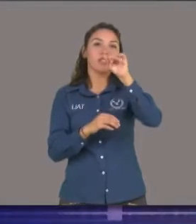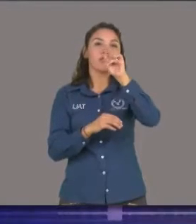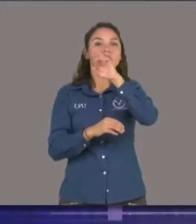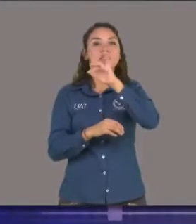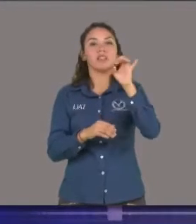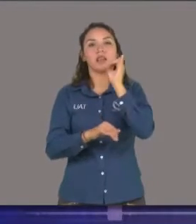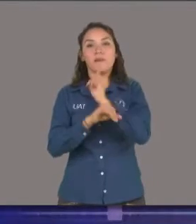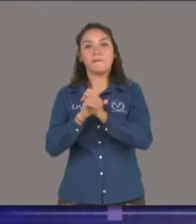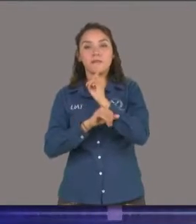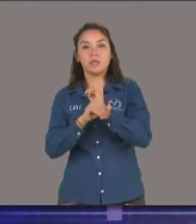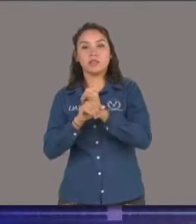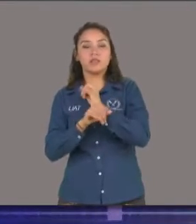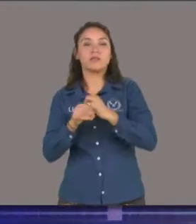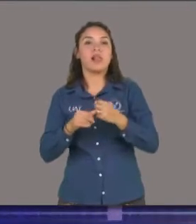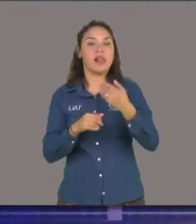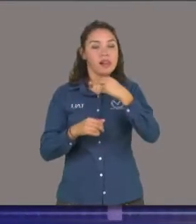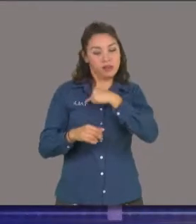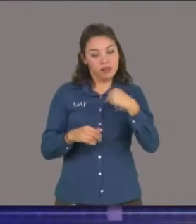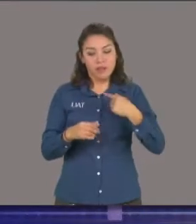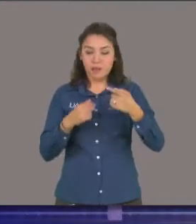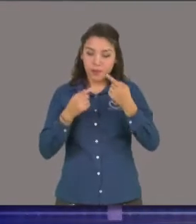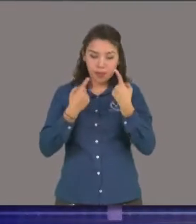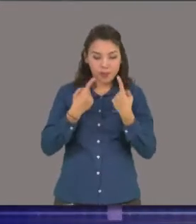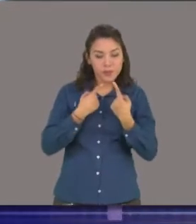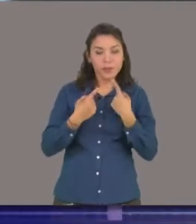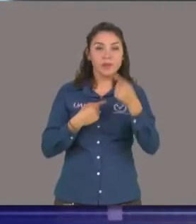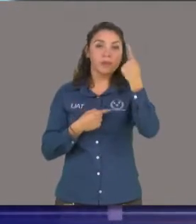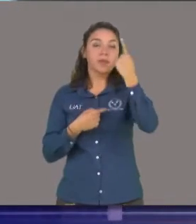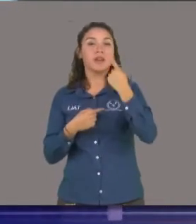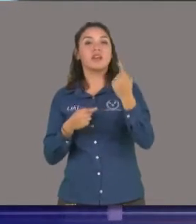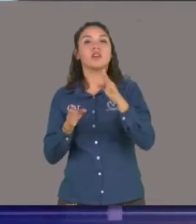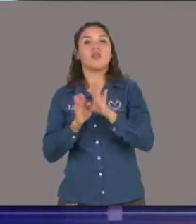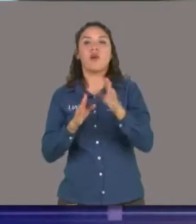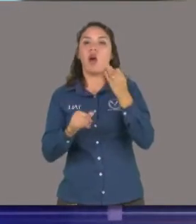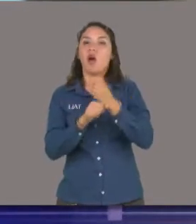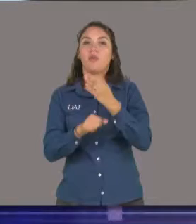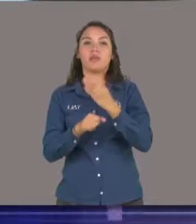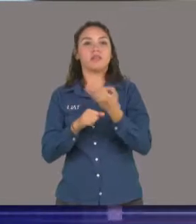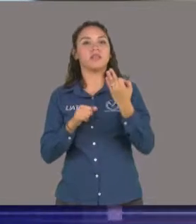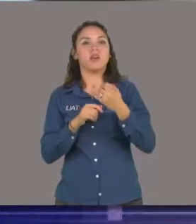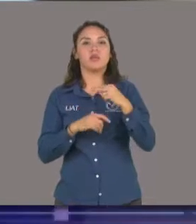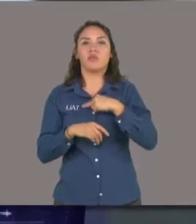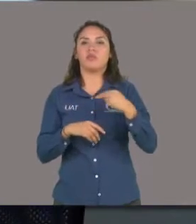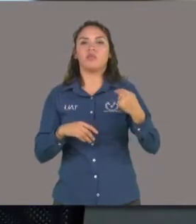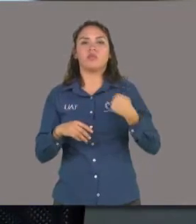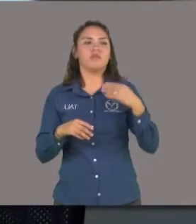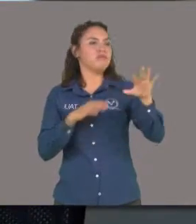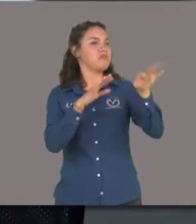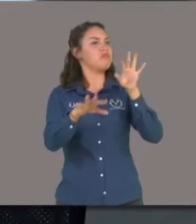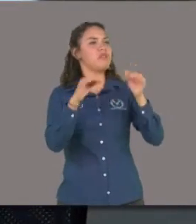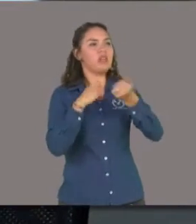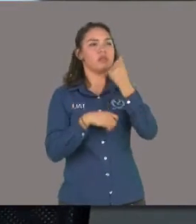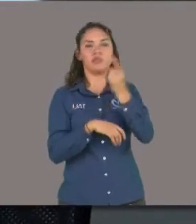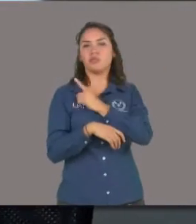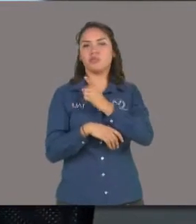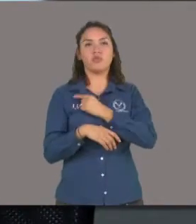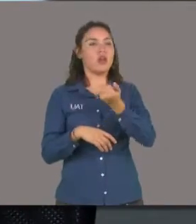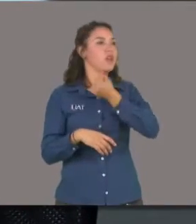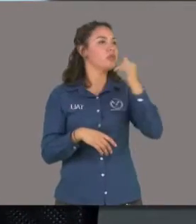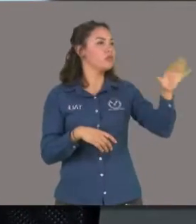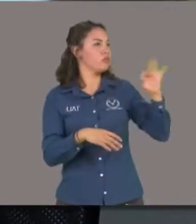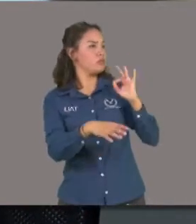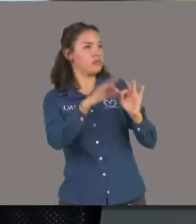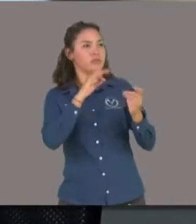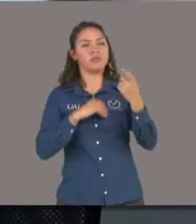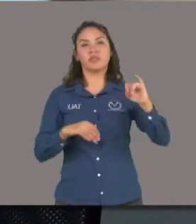Laboratorio de Investigación en Inteligencia Artificial. Ellos van y se incorporan con nosotros. Prácticamente ahorita ya no tenemos que hacer ni una preselección de alumnos. Los alumnos llegan con